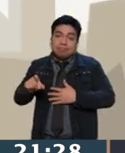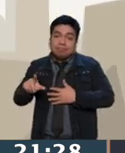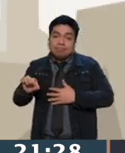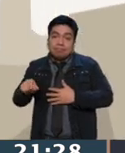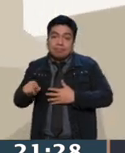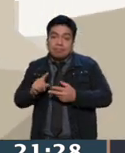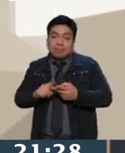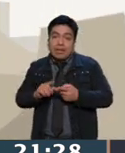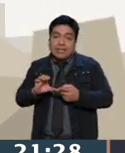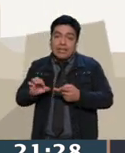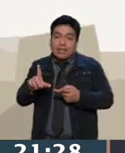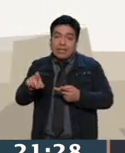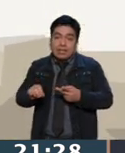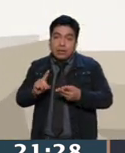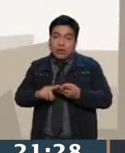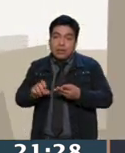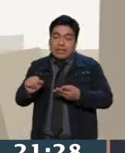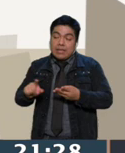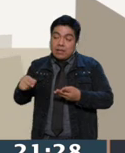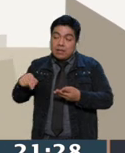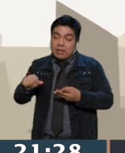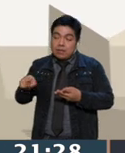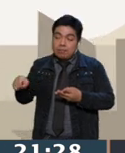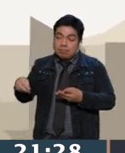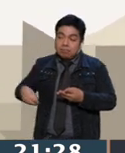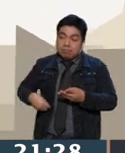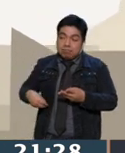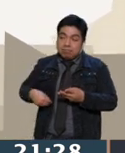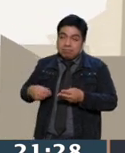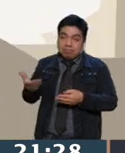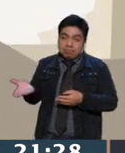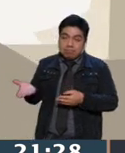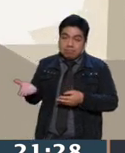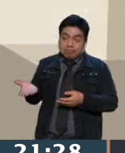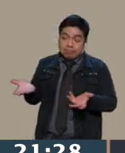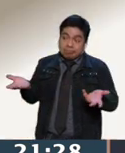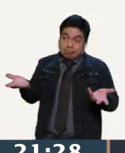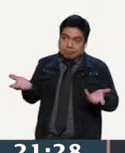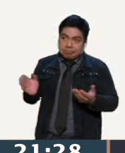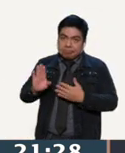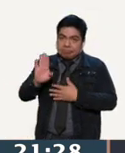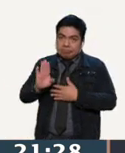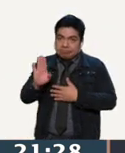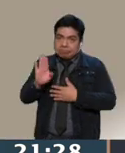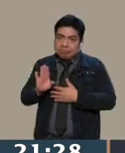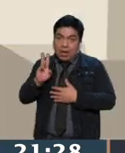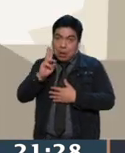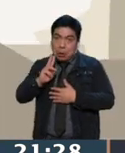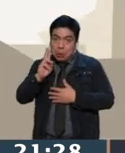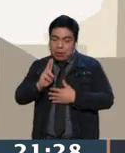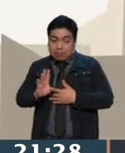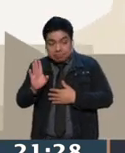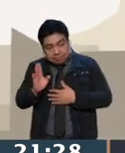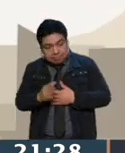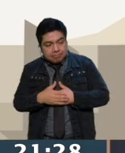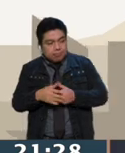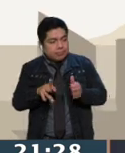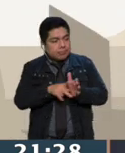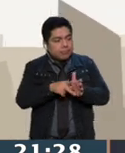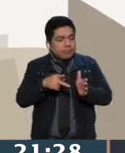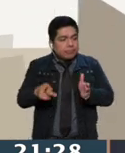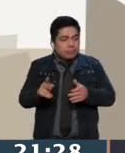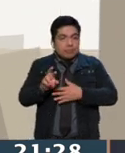y de Ernesto Zedillo. Pero bueno, parece que como si lo hubiéramos casi ensayado. El Reforma